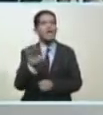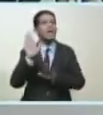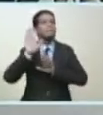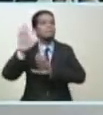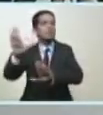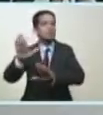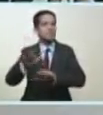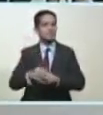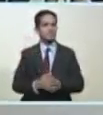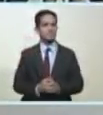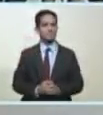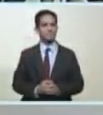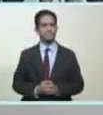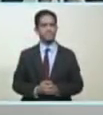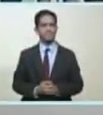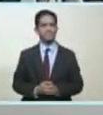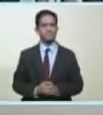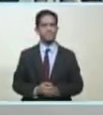dudaron.